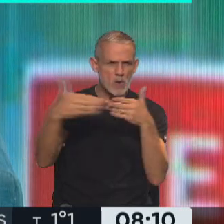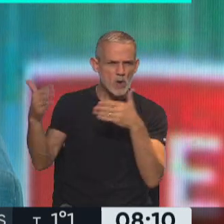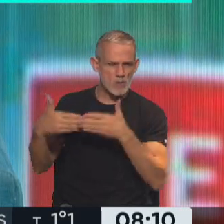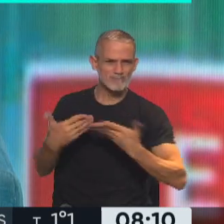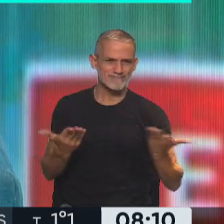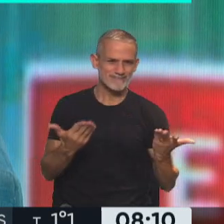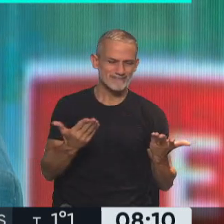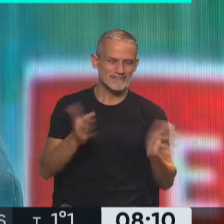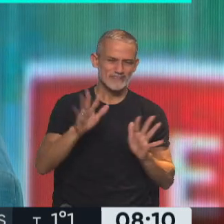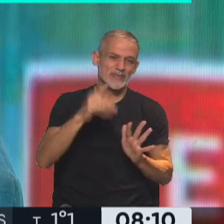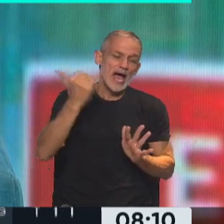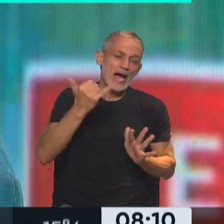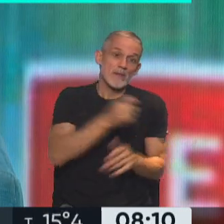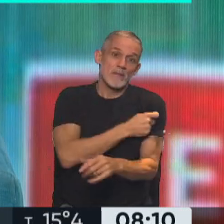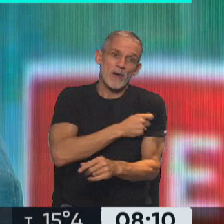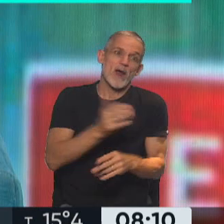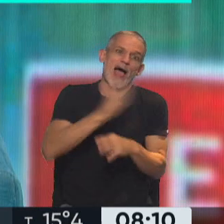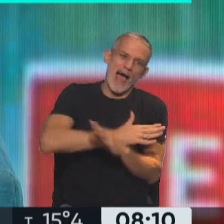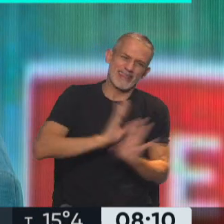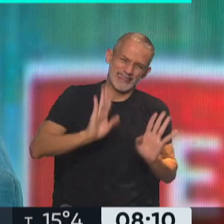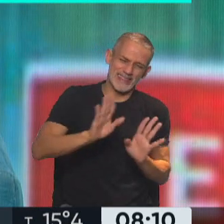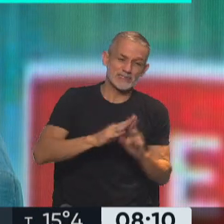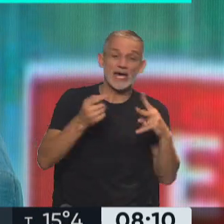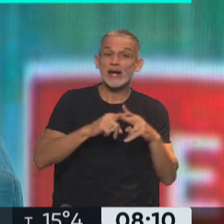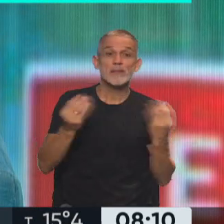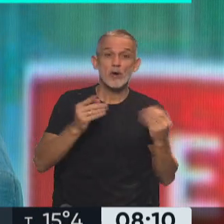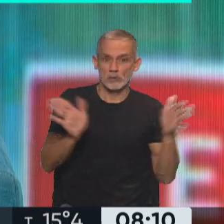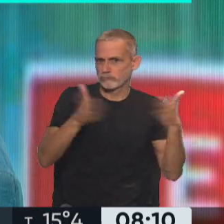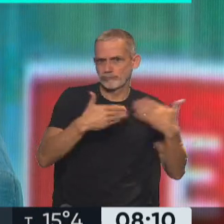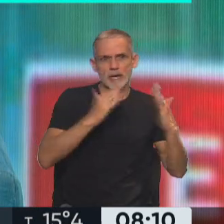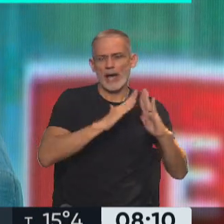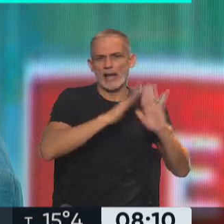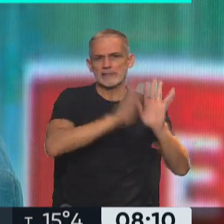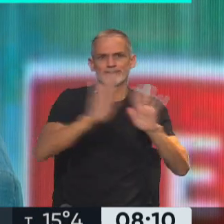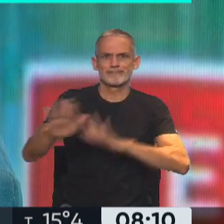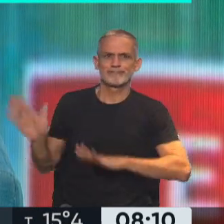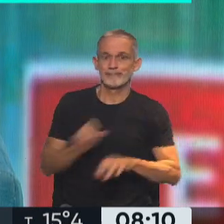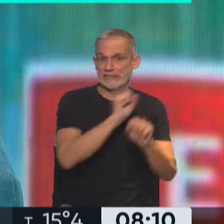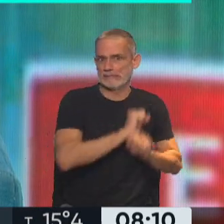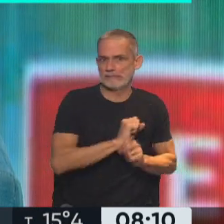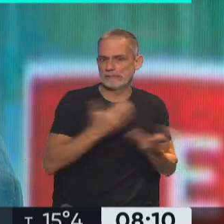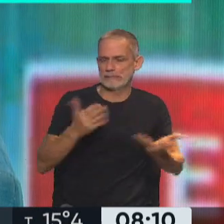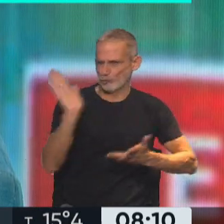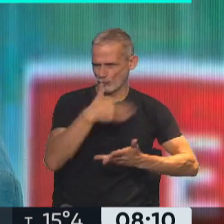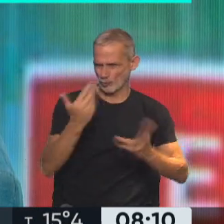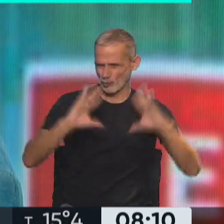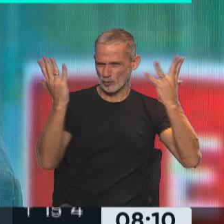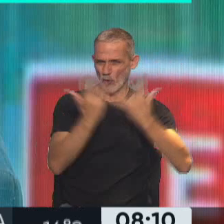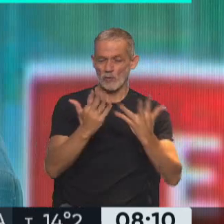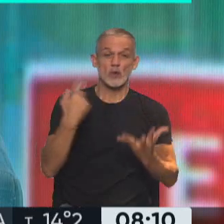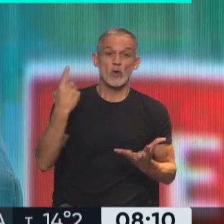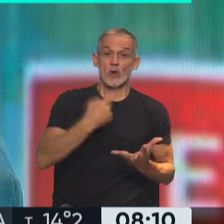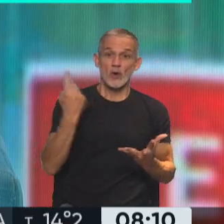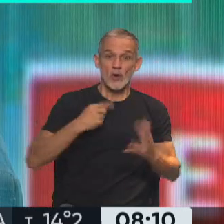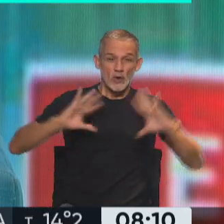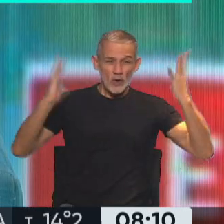la existencia de vacunas. Esa fue la herramienta con la que se controló la pandemia y eso llevó a que muchos de nosotros, o la totalidad de